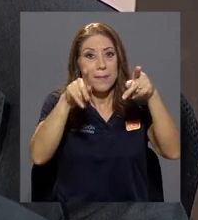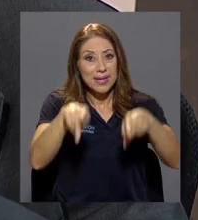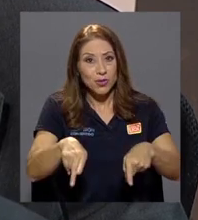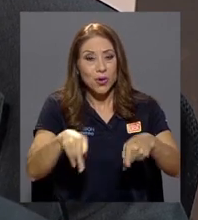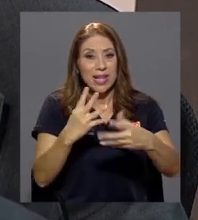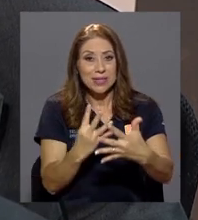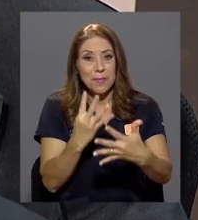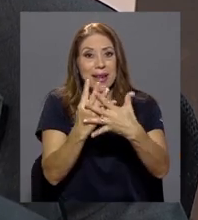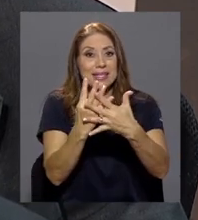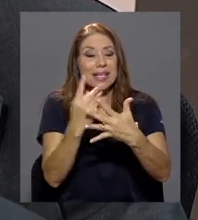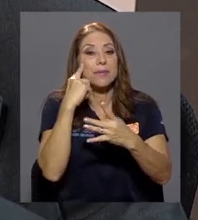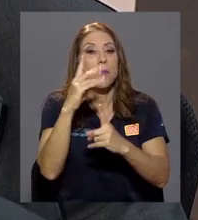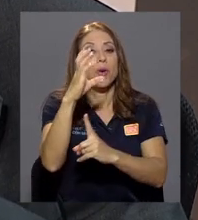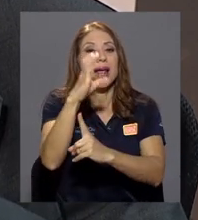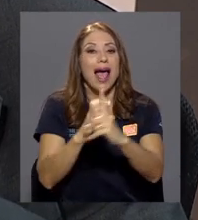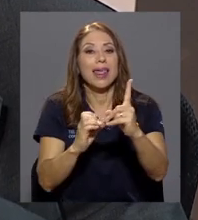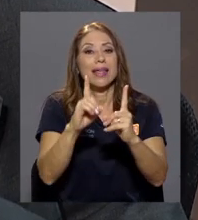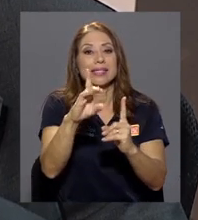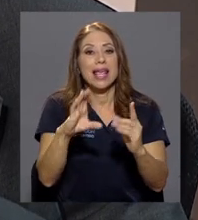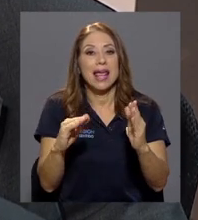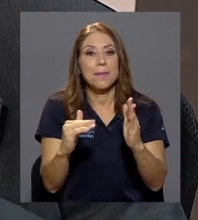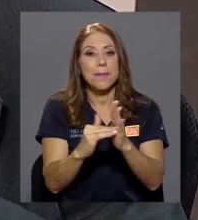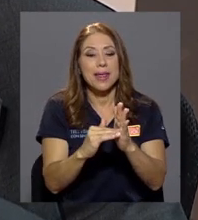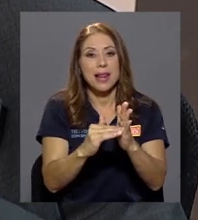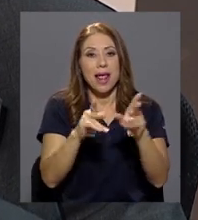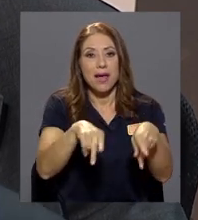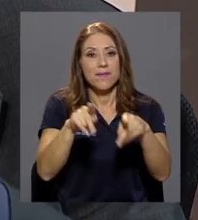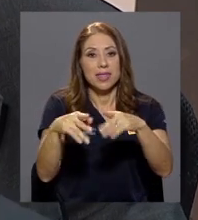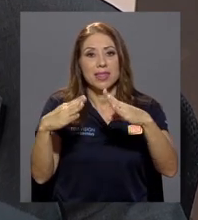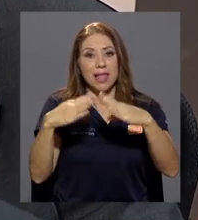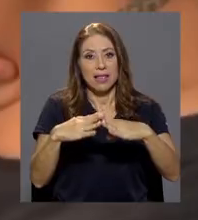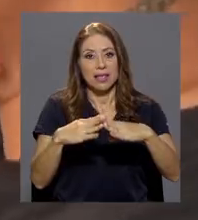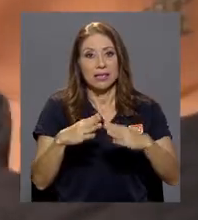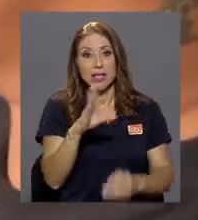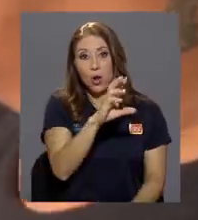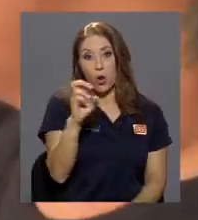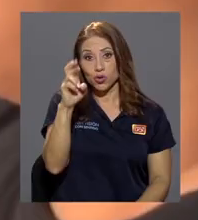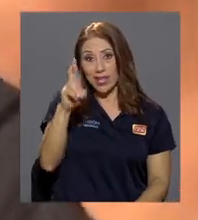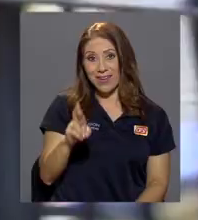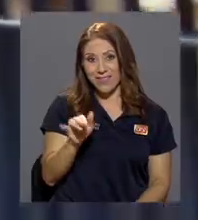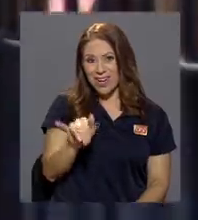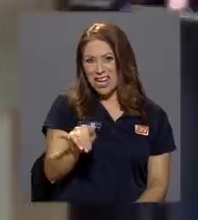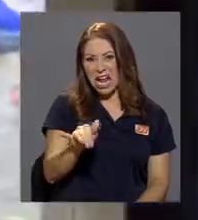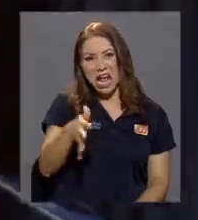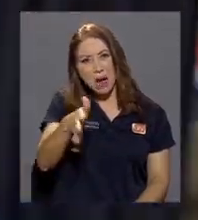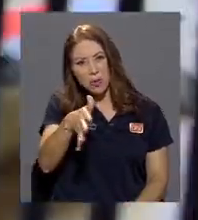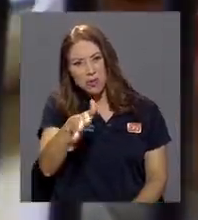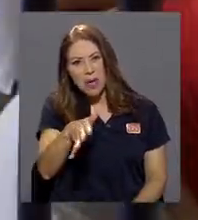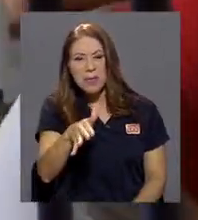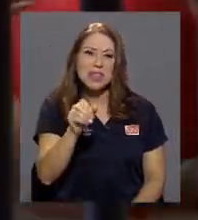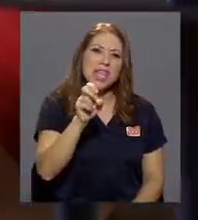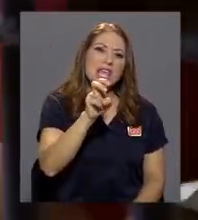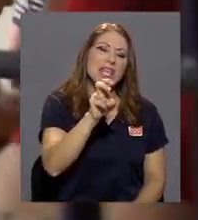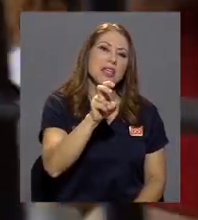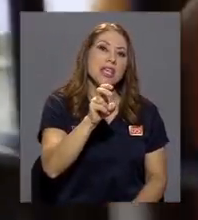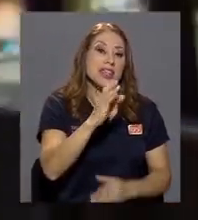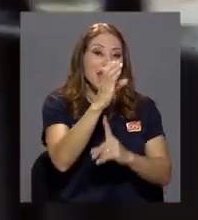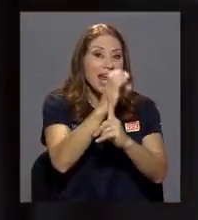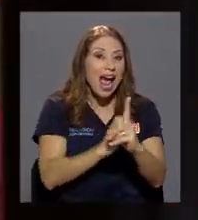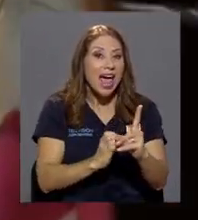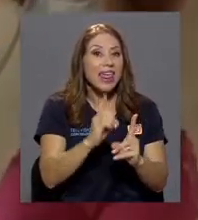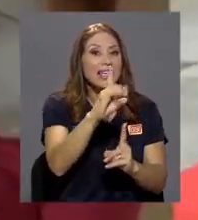por cada 100.000 habitantes lo cual costa rica se situó en eso para que lo entiendan aproximadamente en